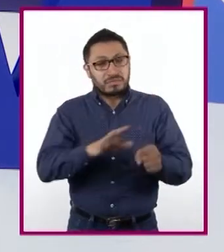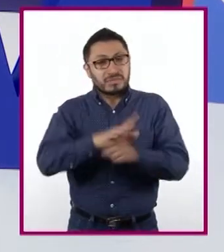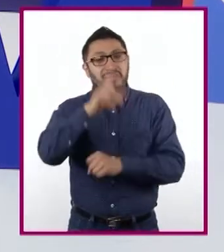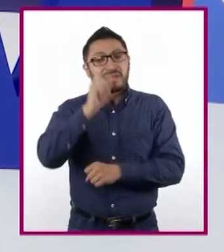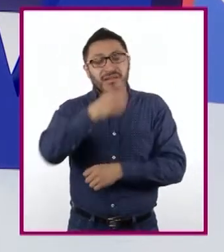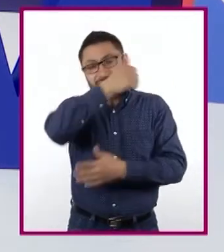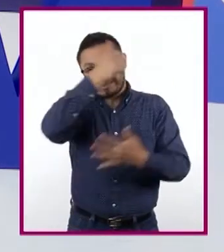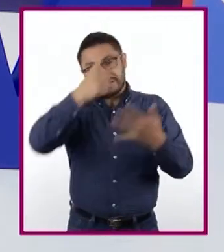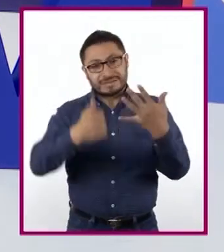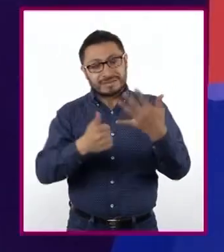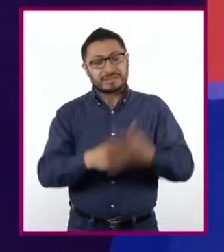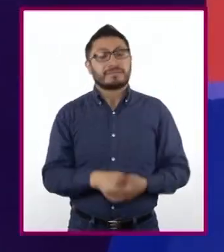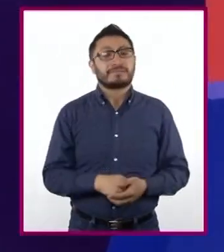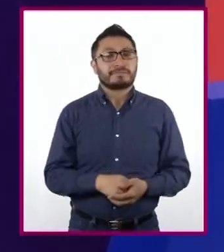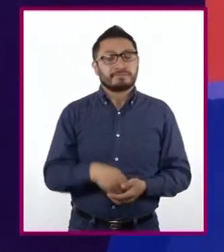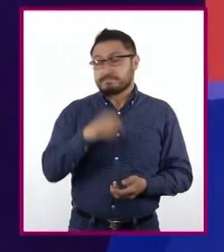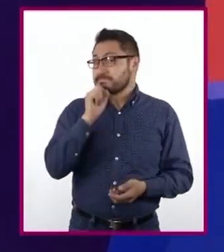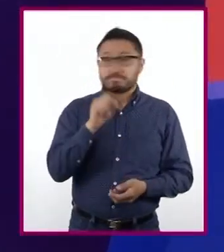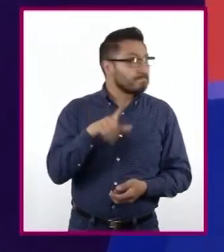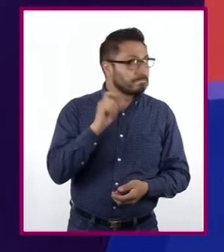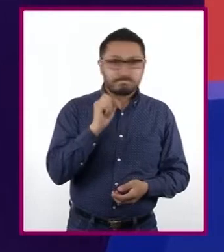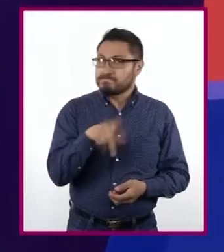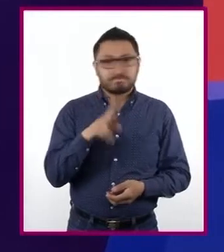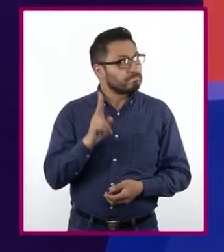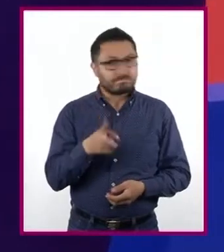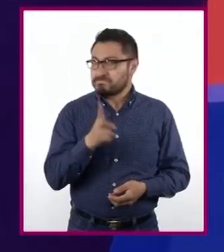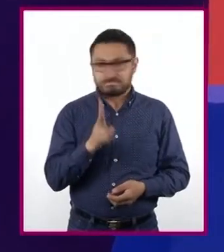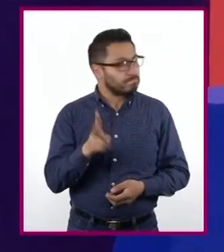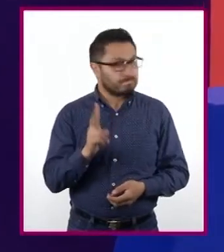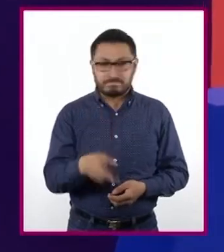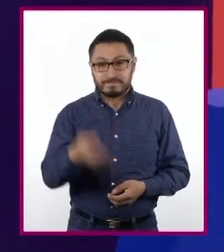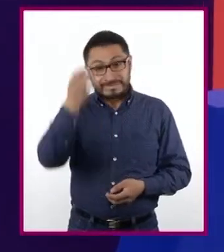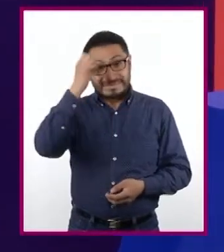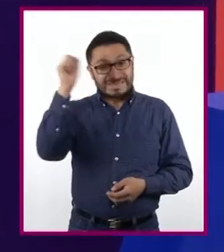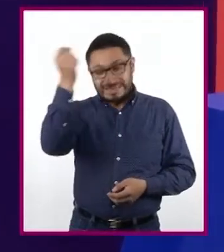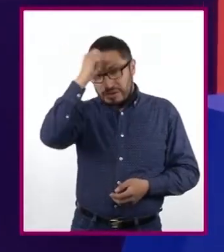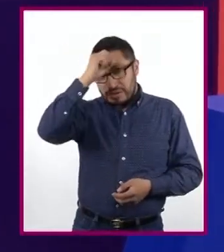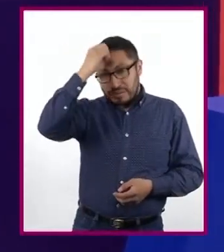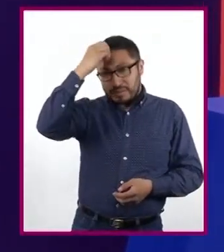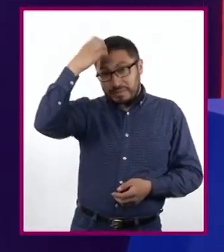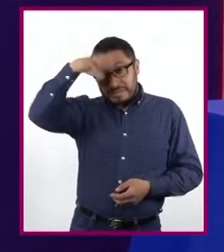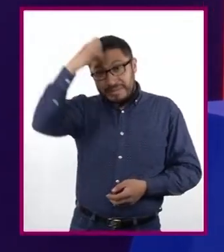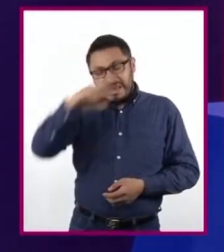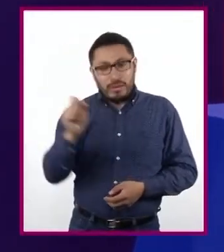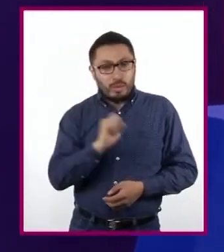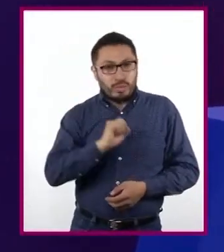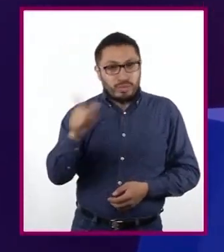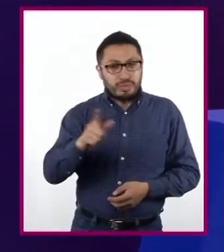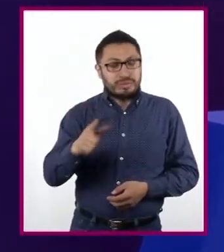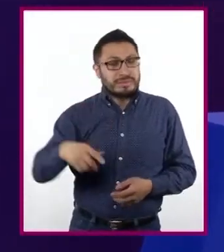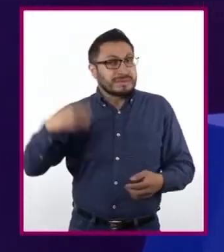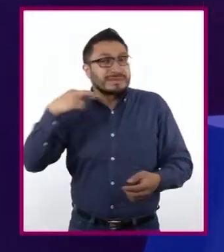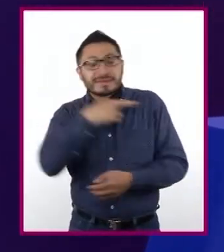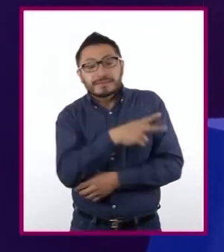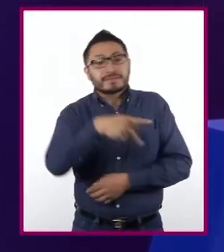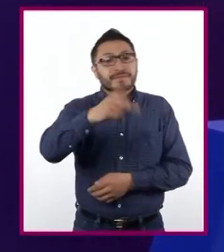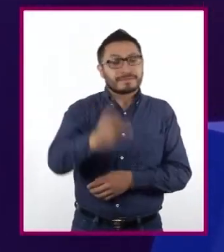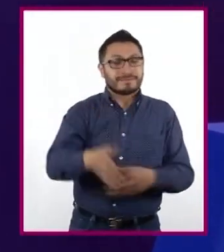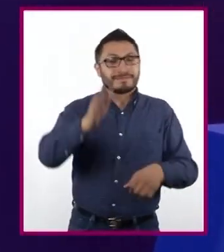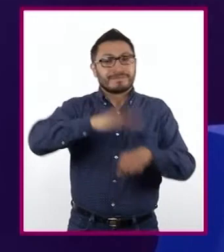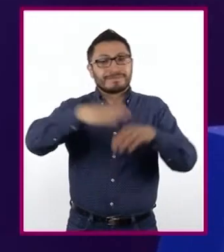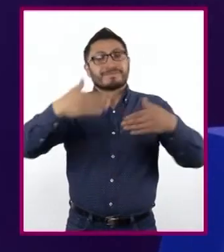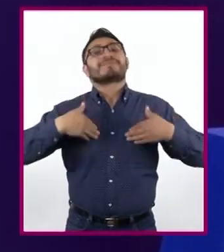uno. Tampoco nos haremos expertos de la noche a la mañana, pero mientras más entendamos